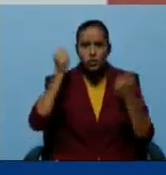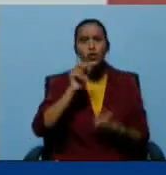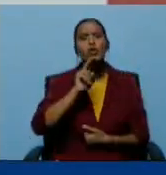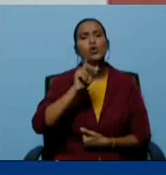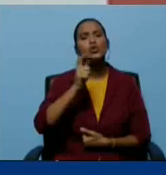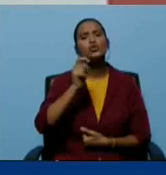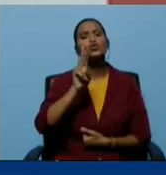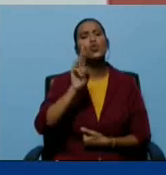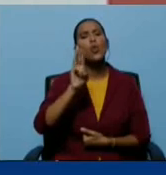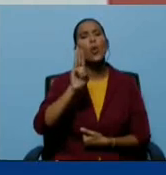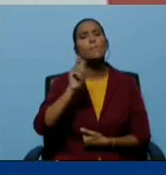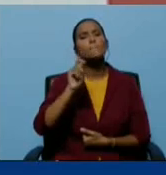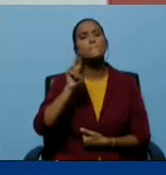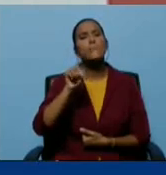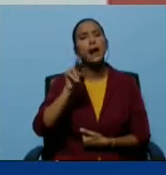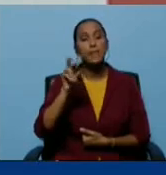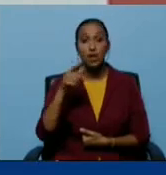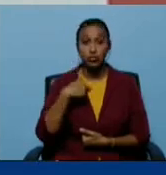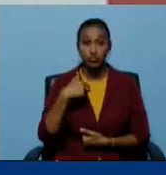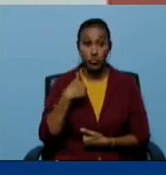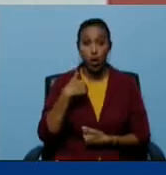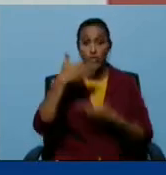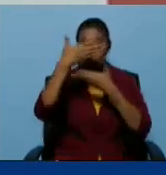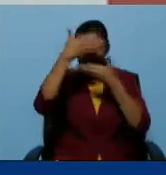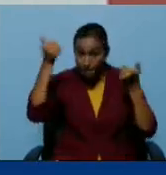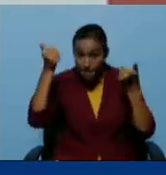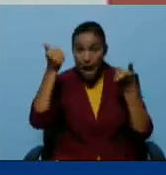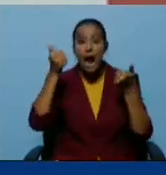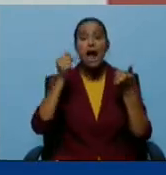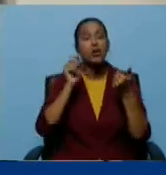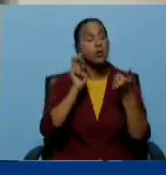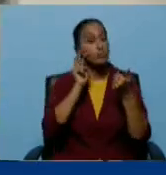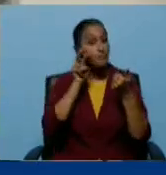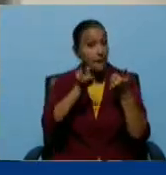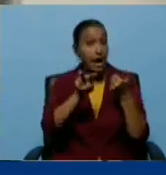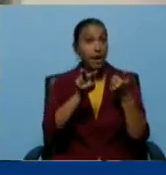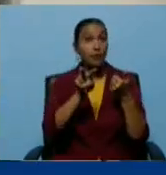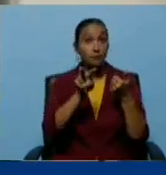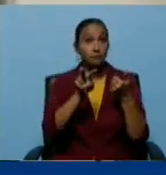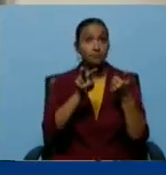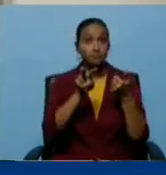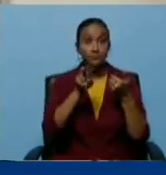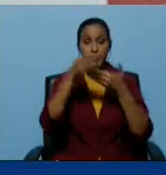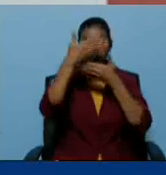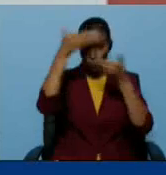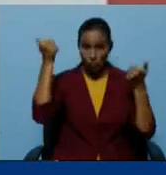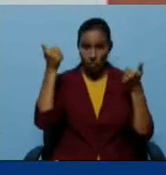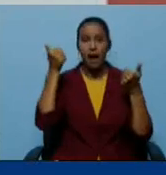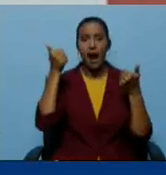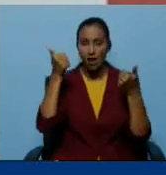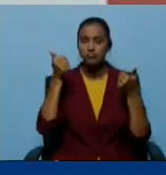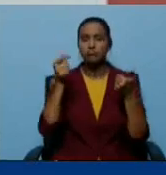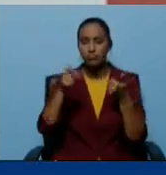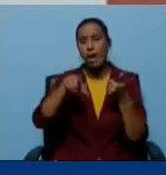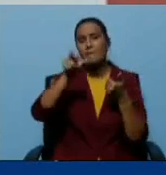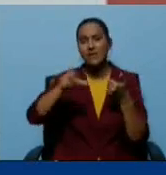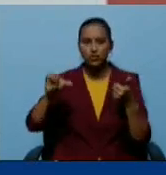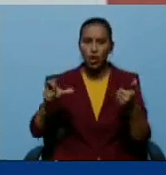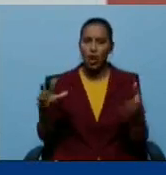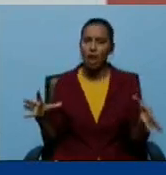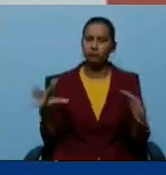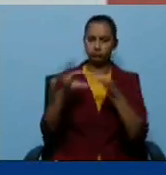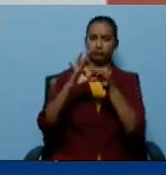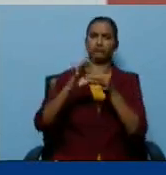colectivo. Es lo que observo, mis ojos ven bastante. Así es. La lucha de todo el pueblo,